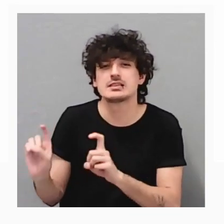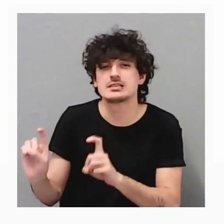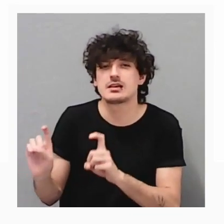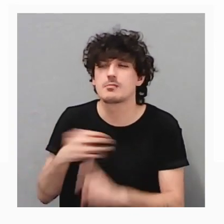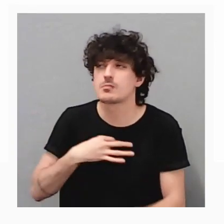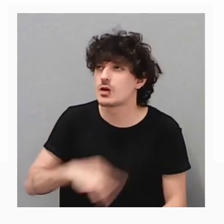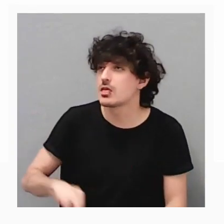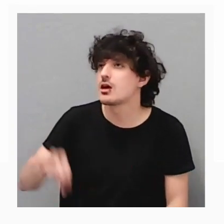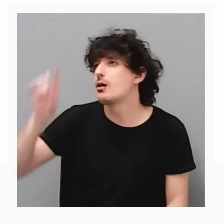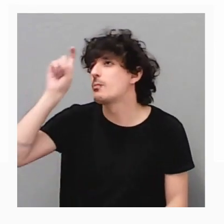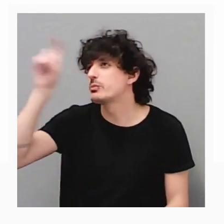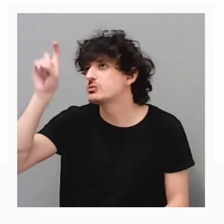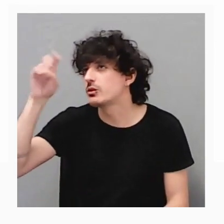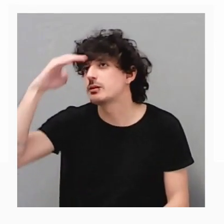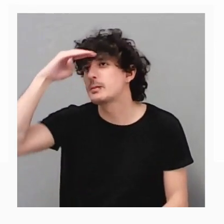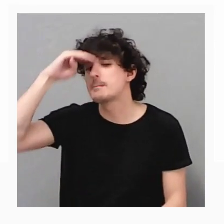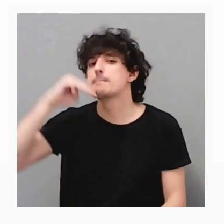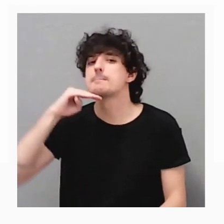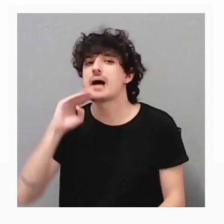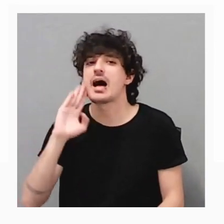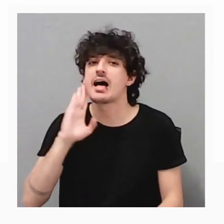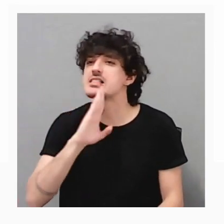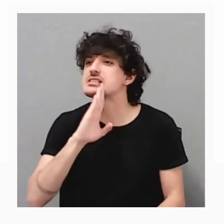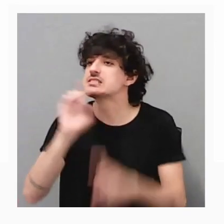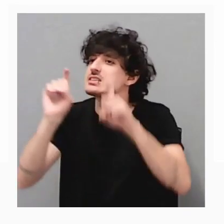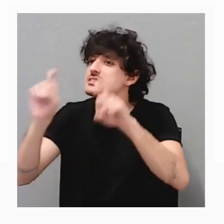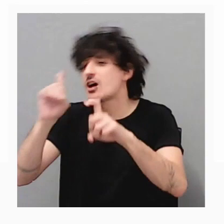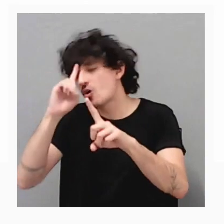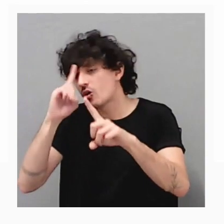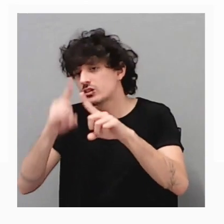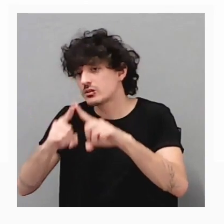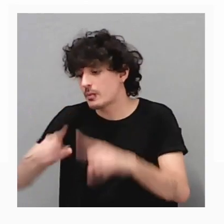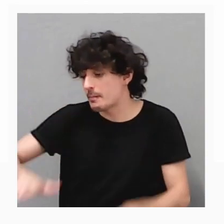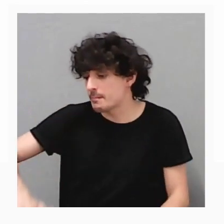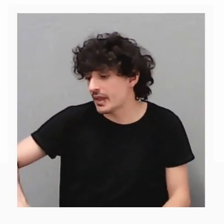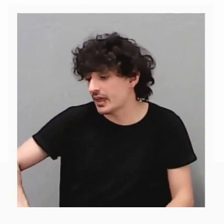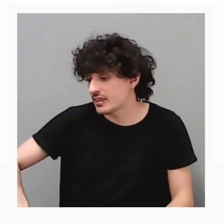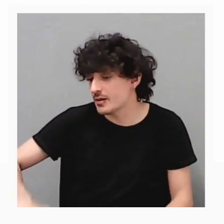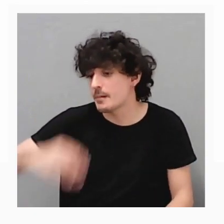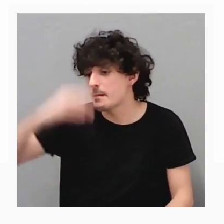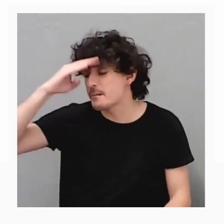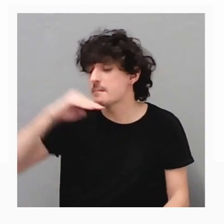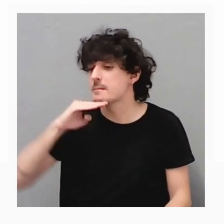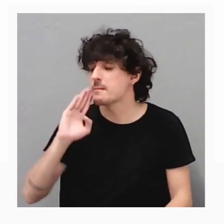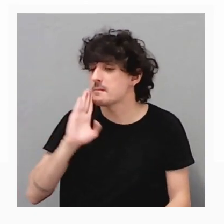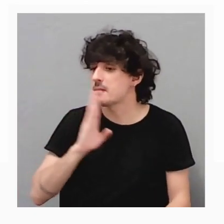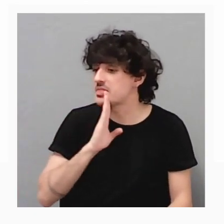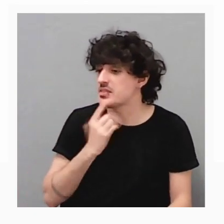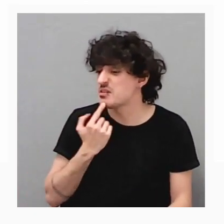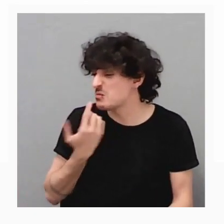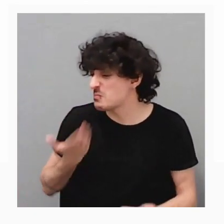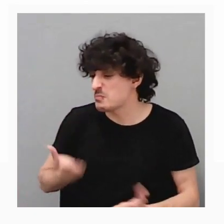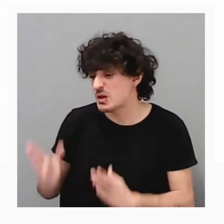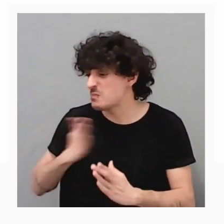va a enseñar a los padres, para que desde niñitos los padres puedan decir, pero mi hijo no está